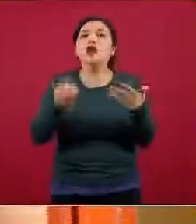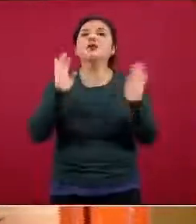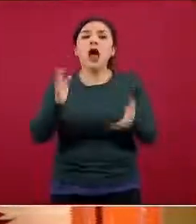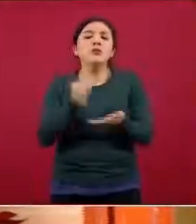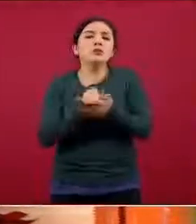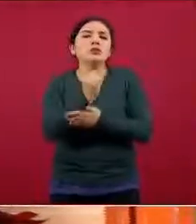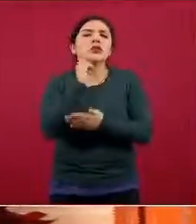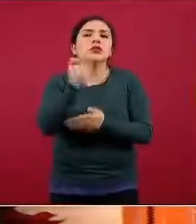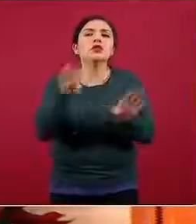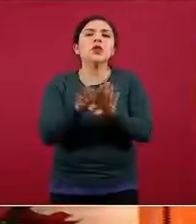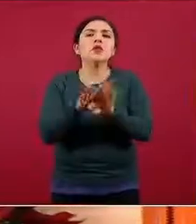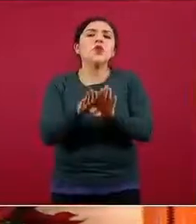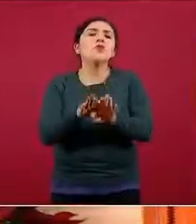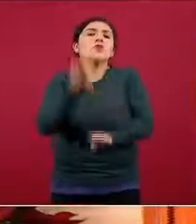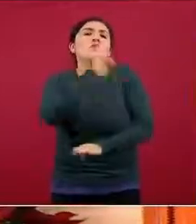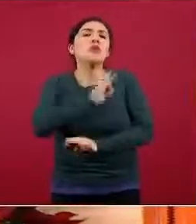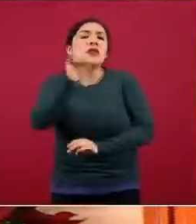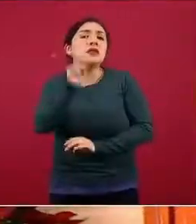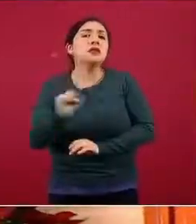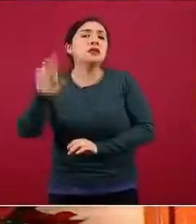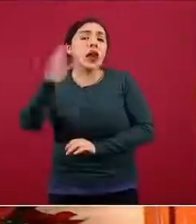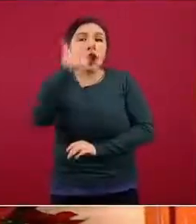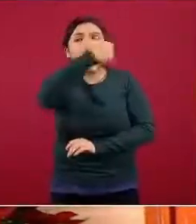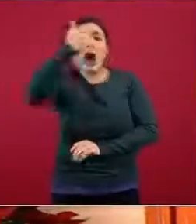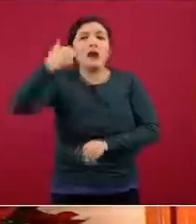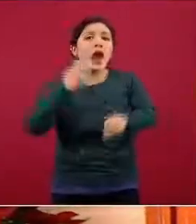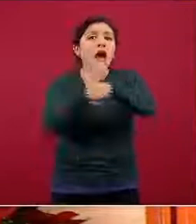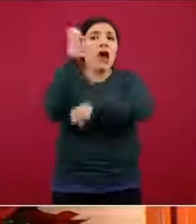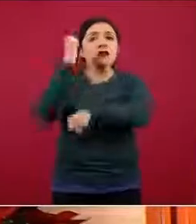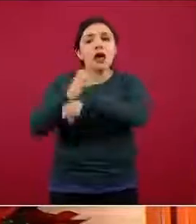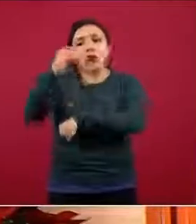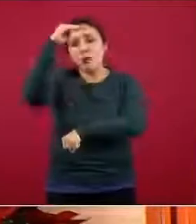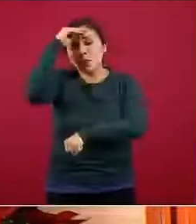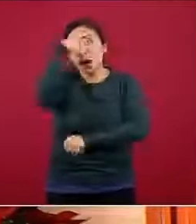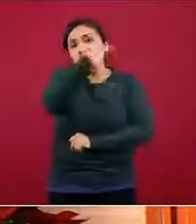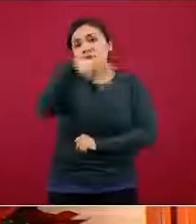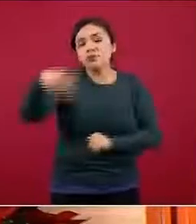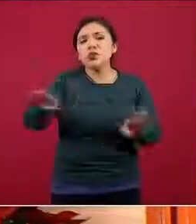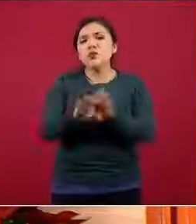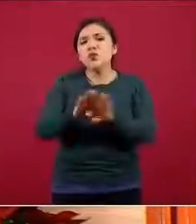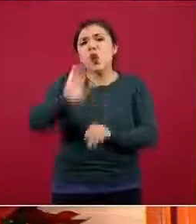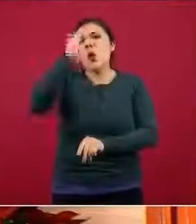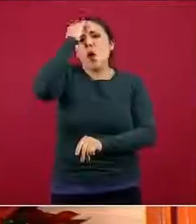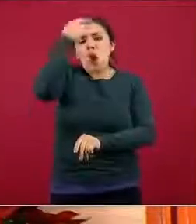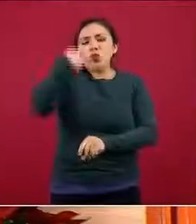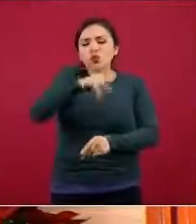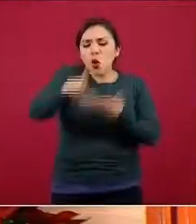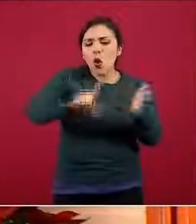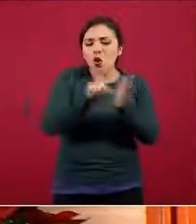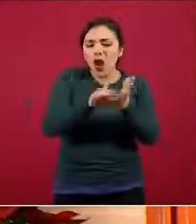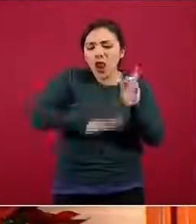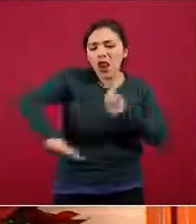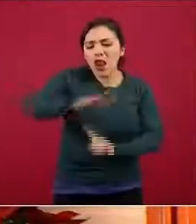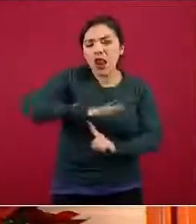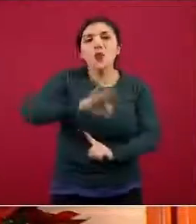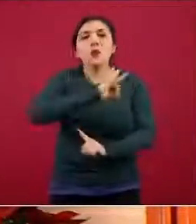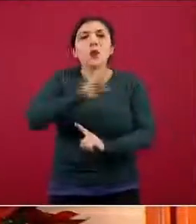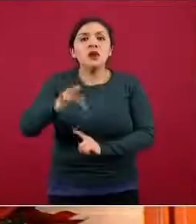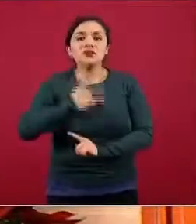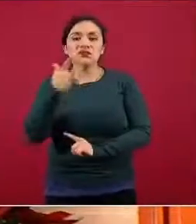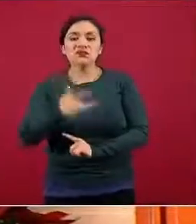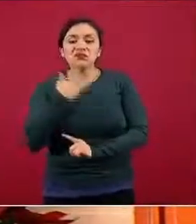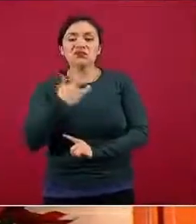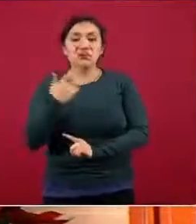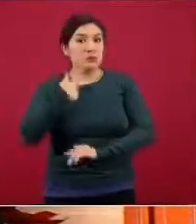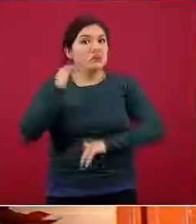definido como una opción que cada entidad federativa, con base en el conocimiento local que tiene, pueda